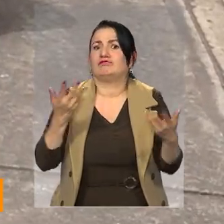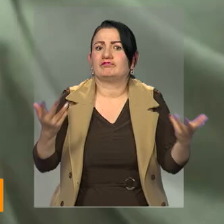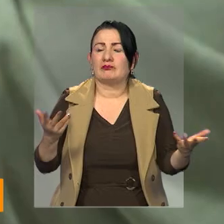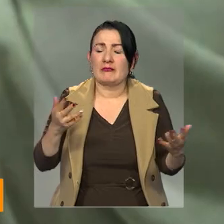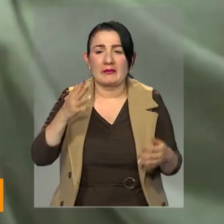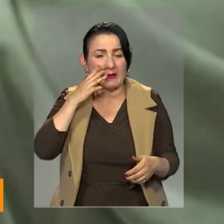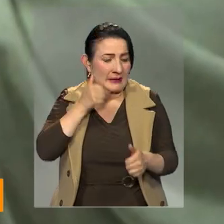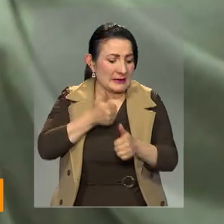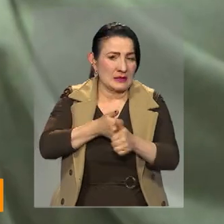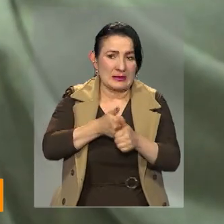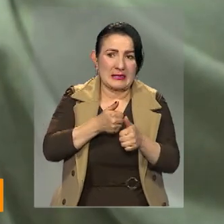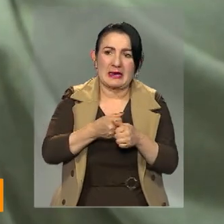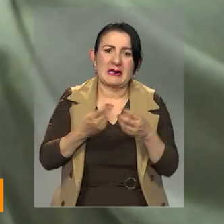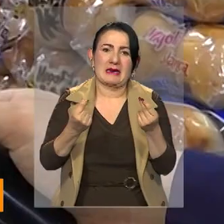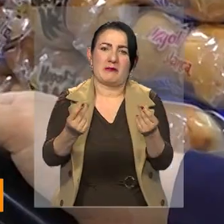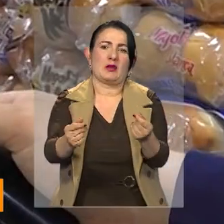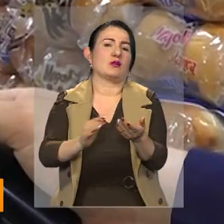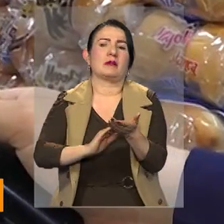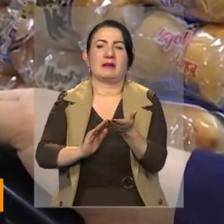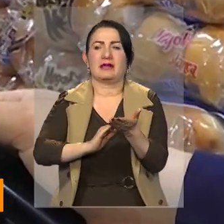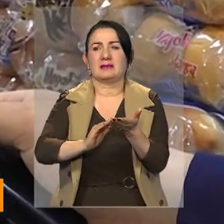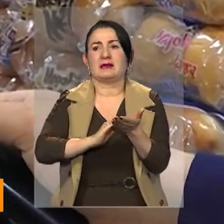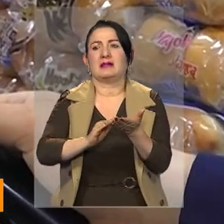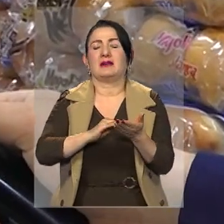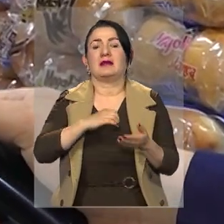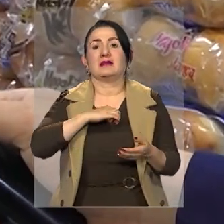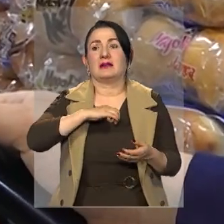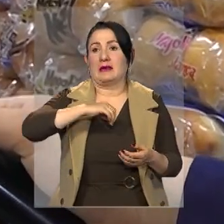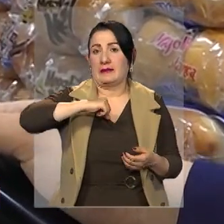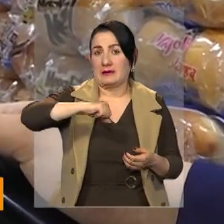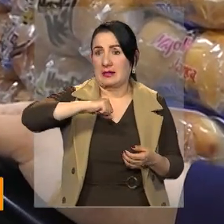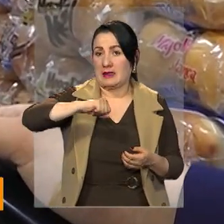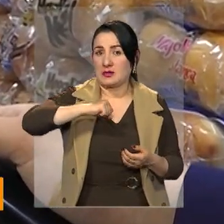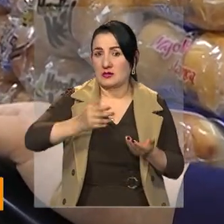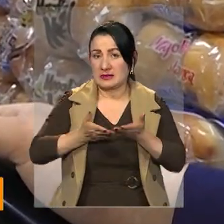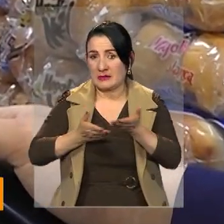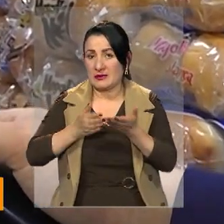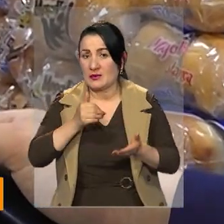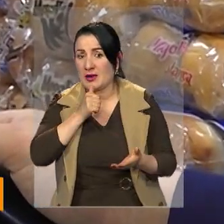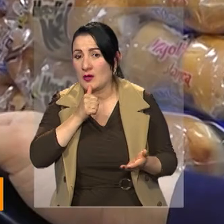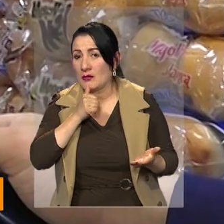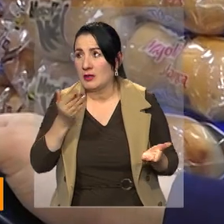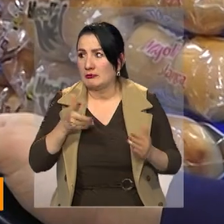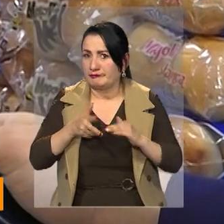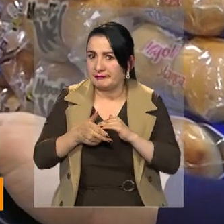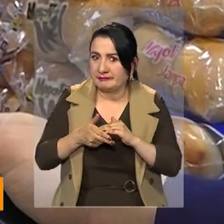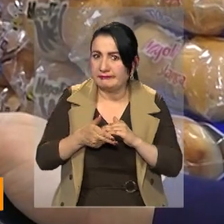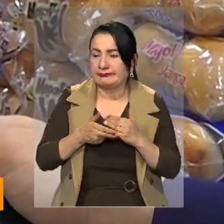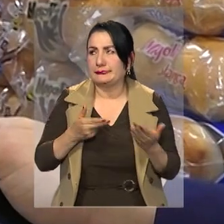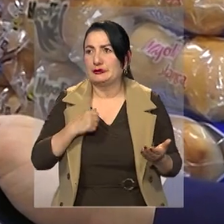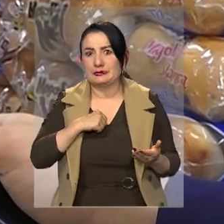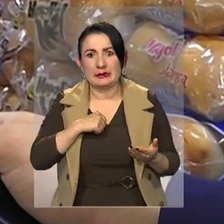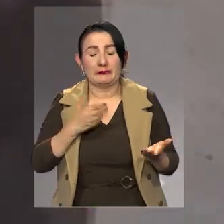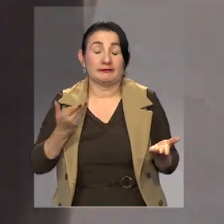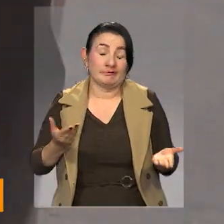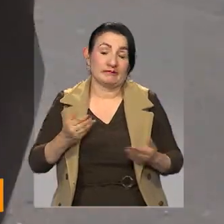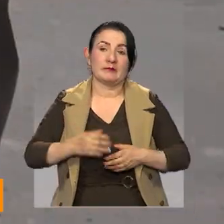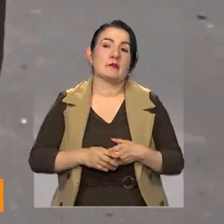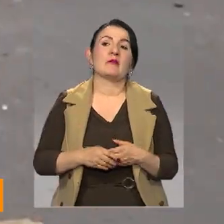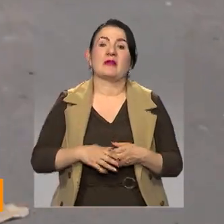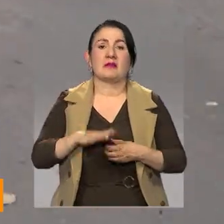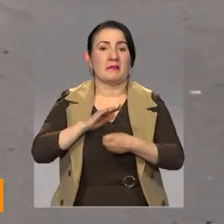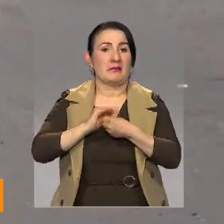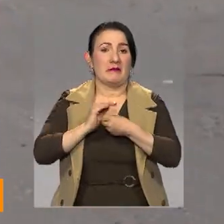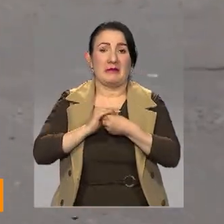al contratista para ejecutar la reparación. Pues supuestamente teniendo el derecho de tener un servicio de agua y que pues realmente no lo tenemos como es debido. El